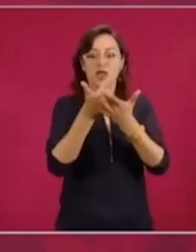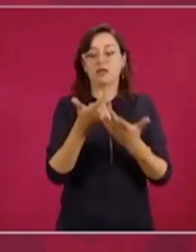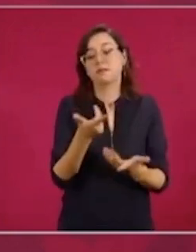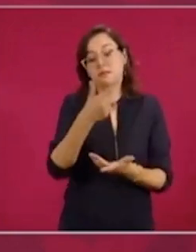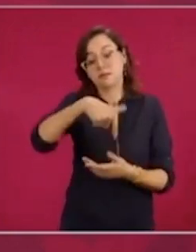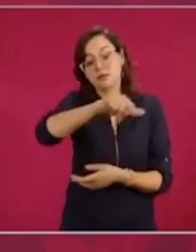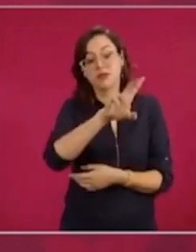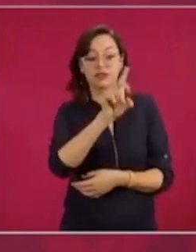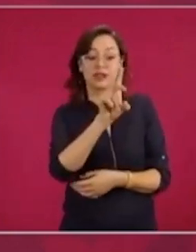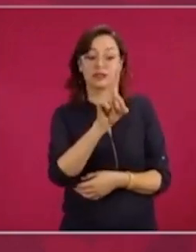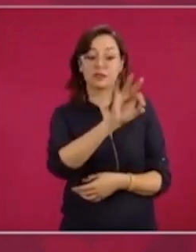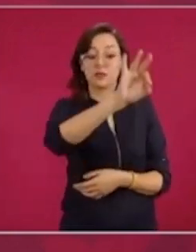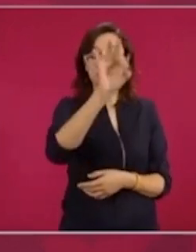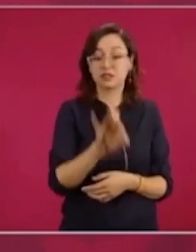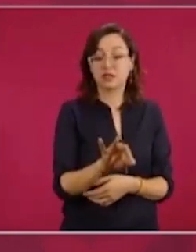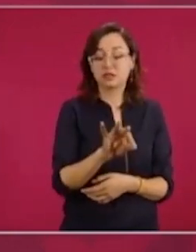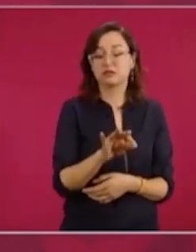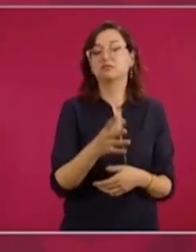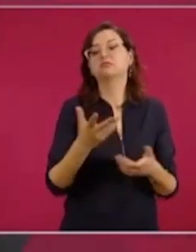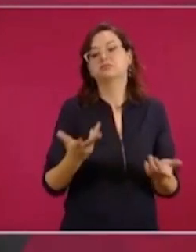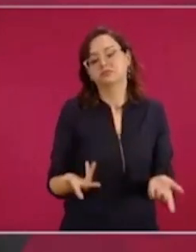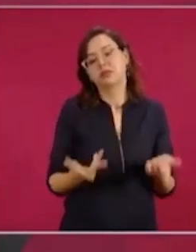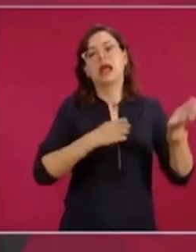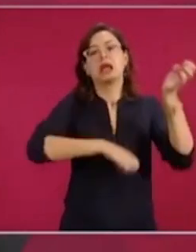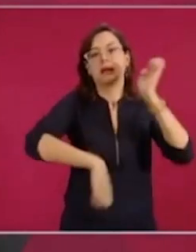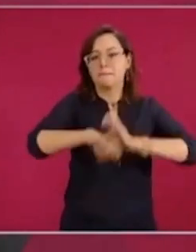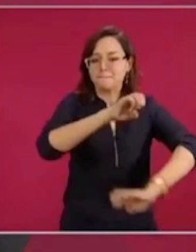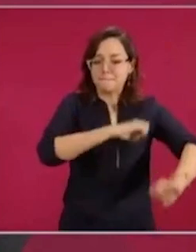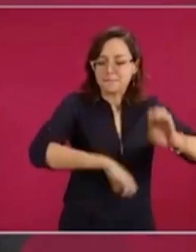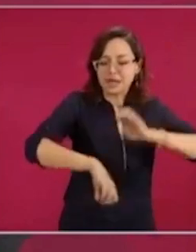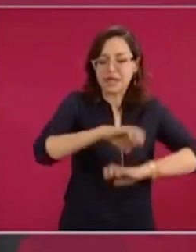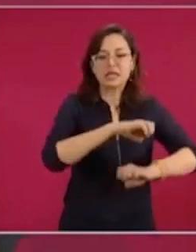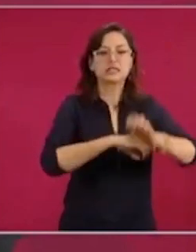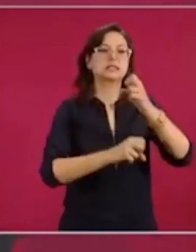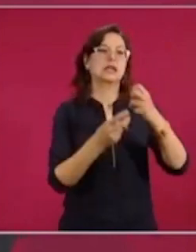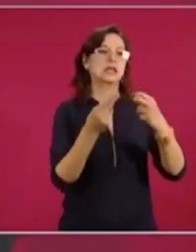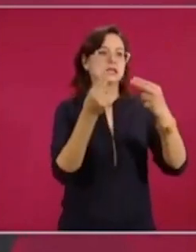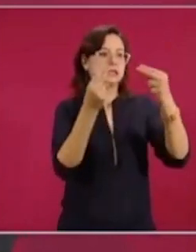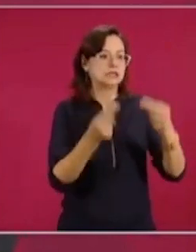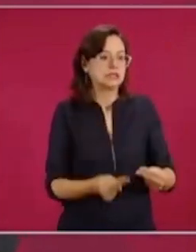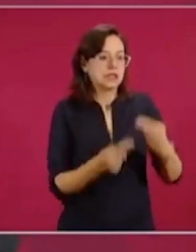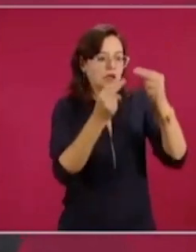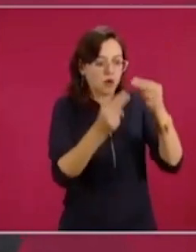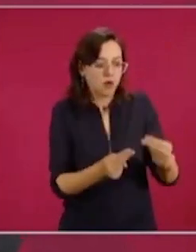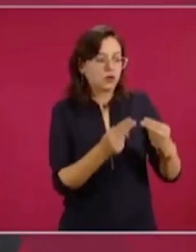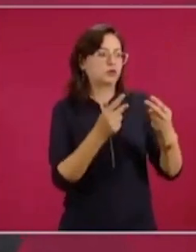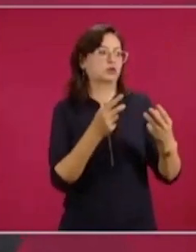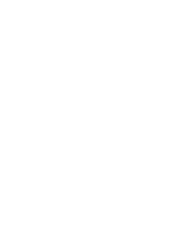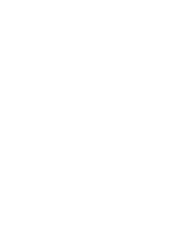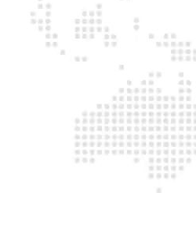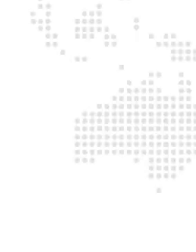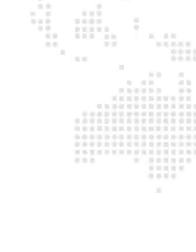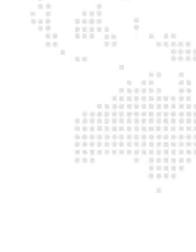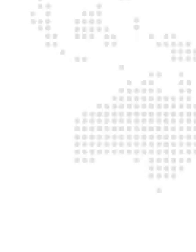dedican a las empresas, a los servicios,